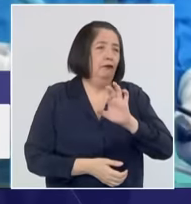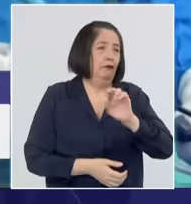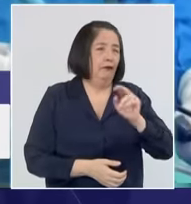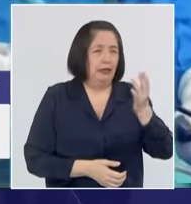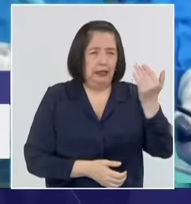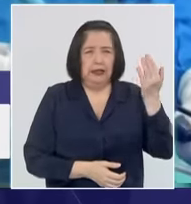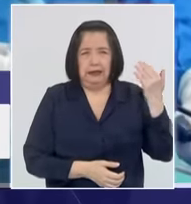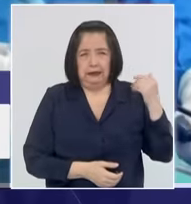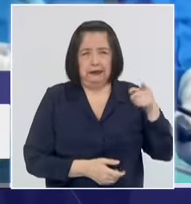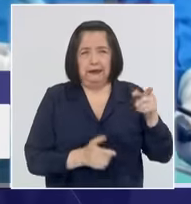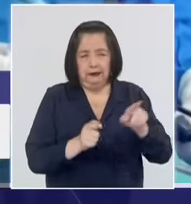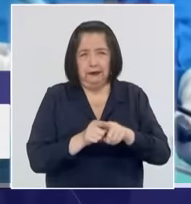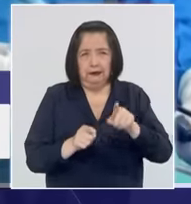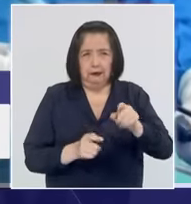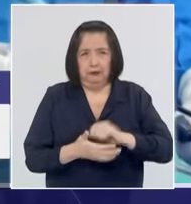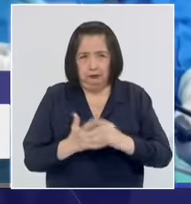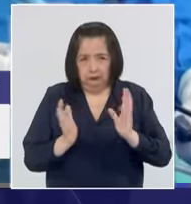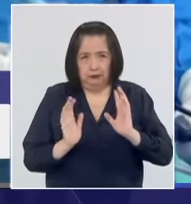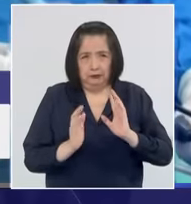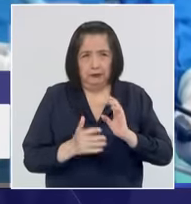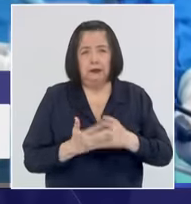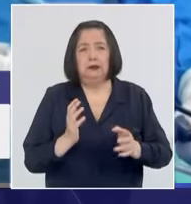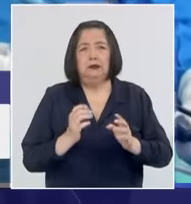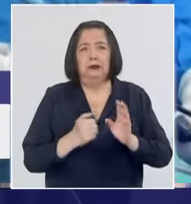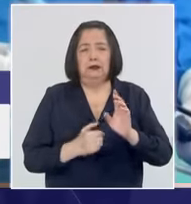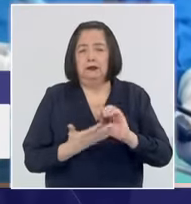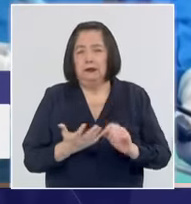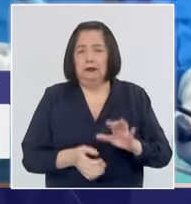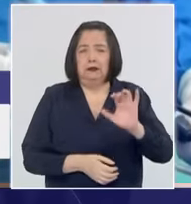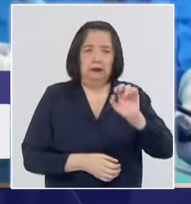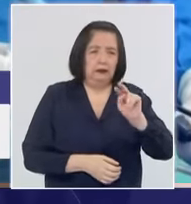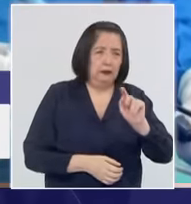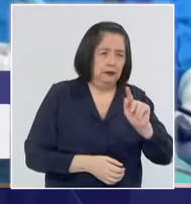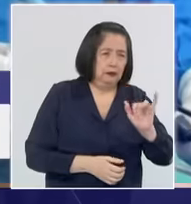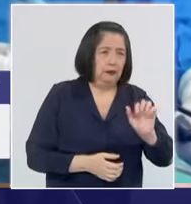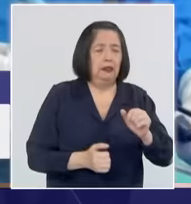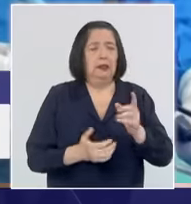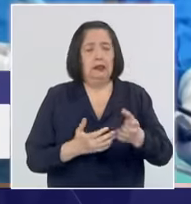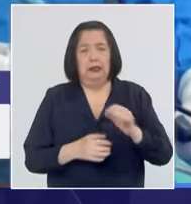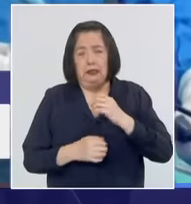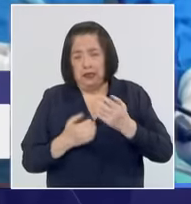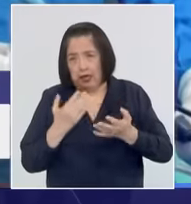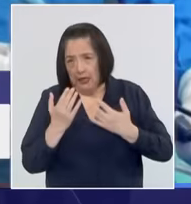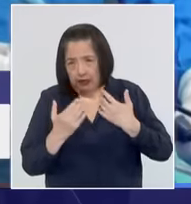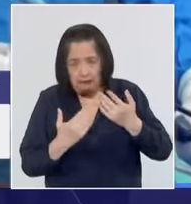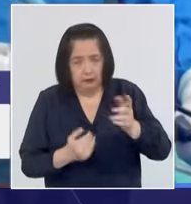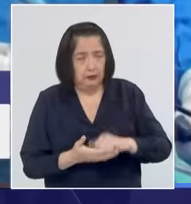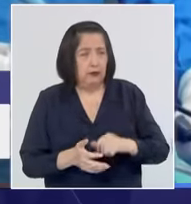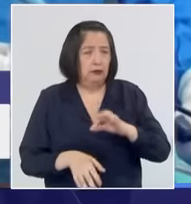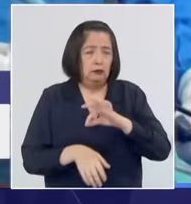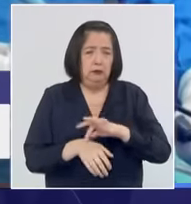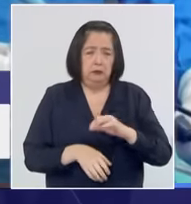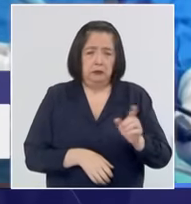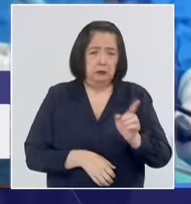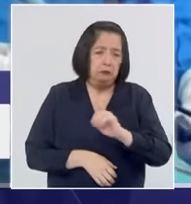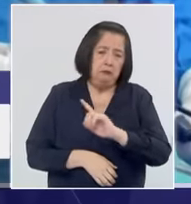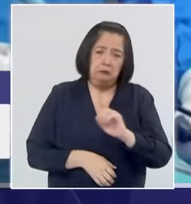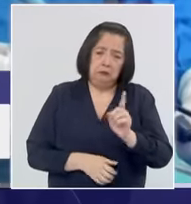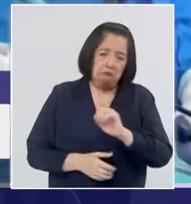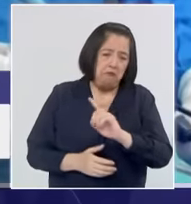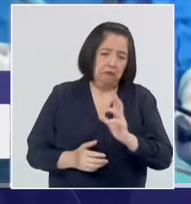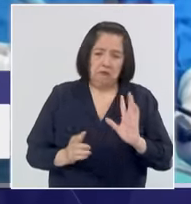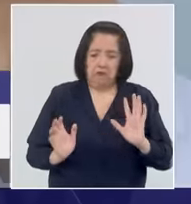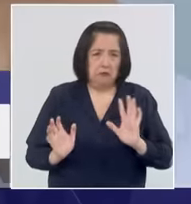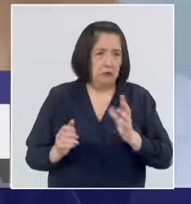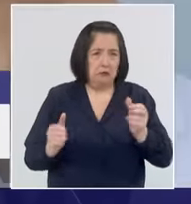antiguos también ella lo ha defendido. En el caso de Cintia Vigil, en algún momento ella declaraba que el doctor no reconocía